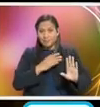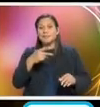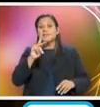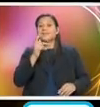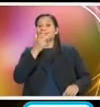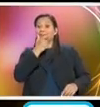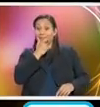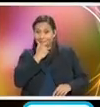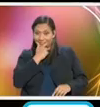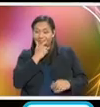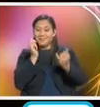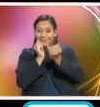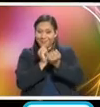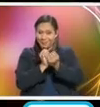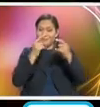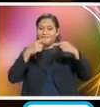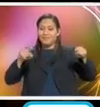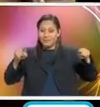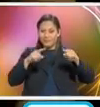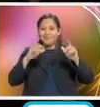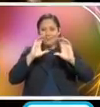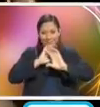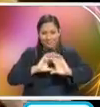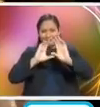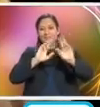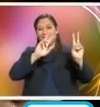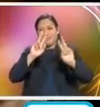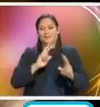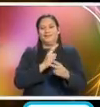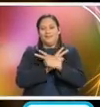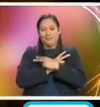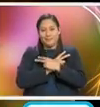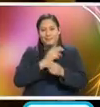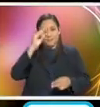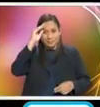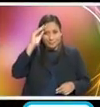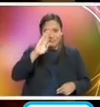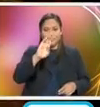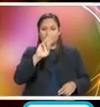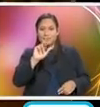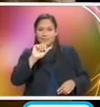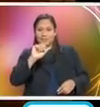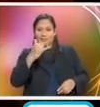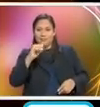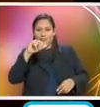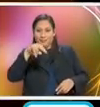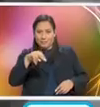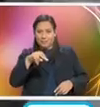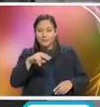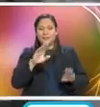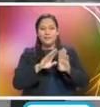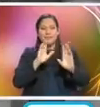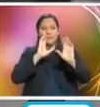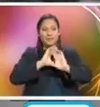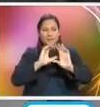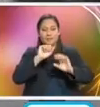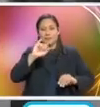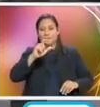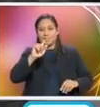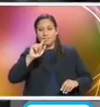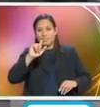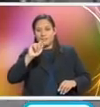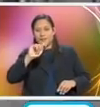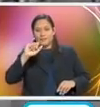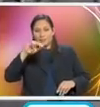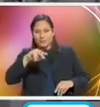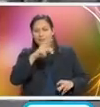tenemos muchos clásicos del verano. Primero que nada, pues el señor Bryan Adams con su canción Summer of '69, que ahí no habla